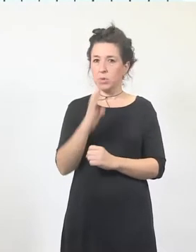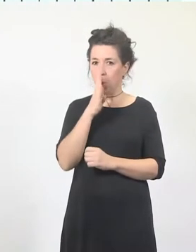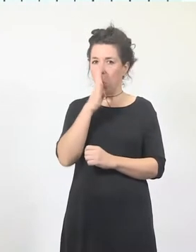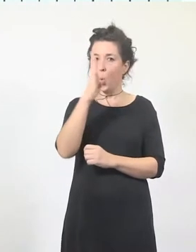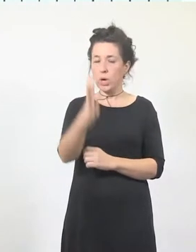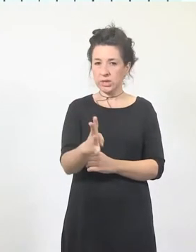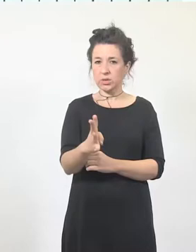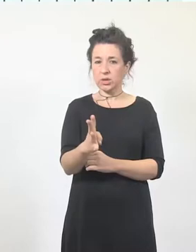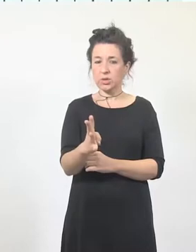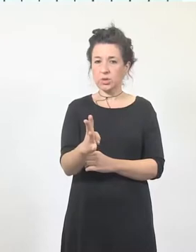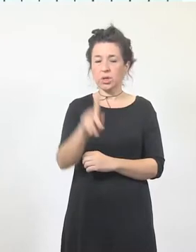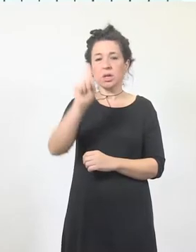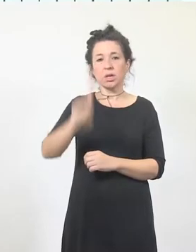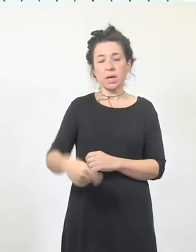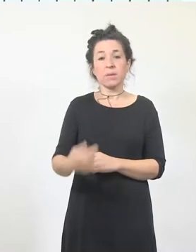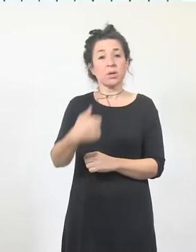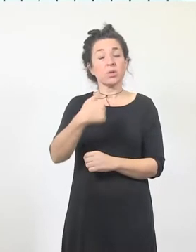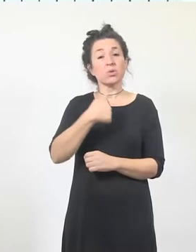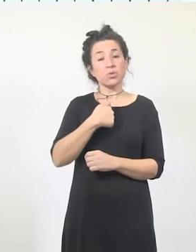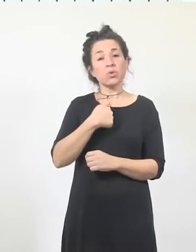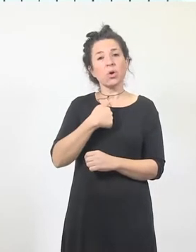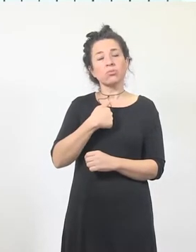y también yo pues también había, he sido